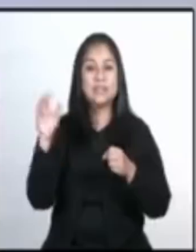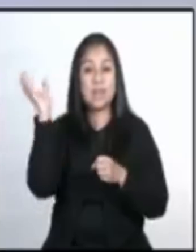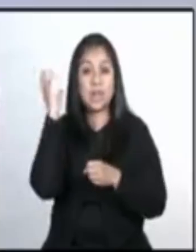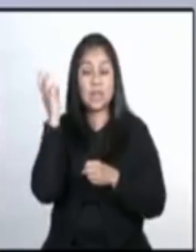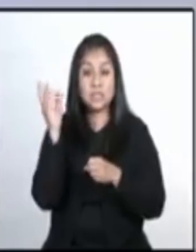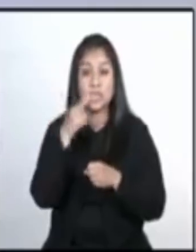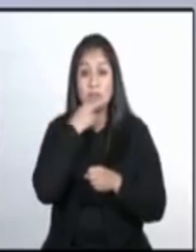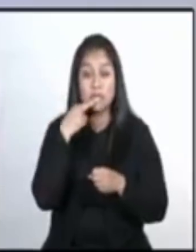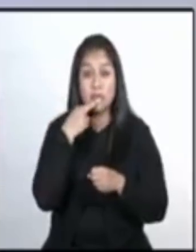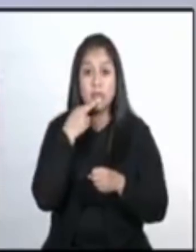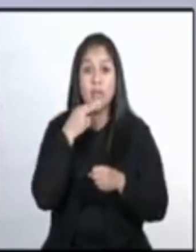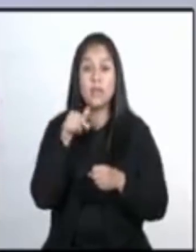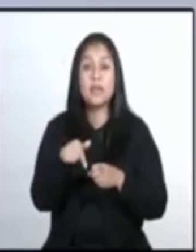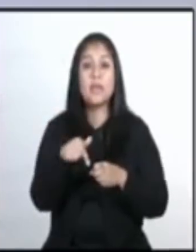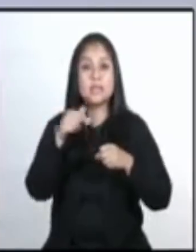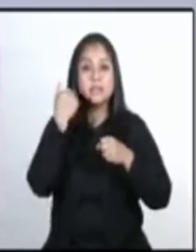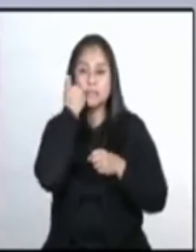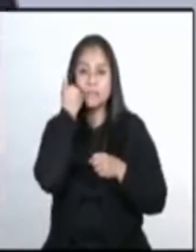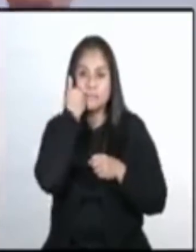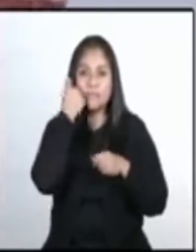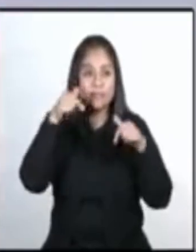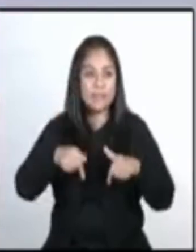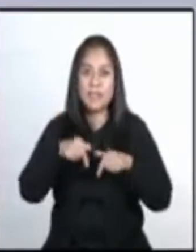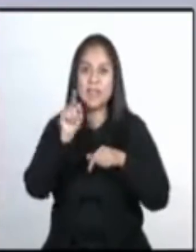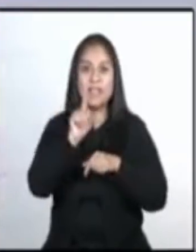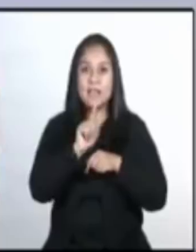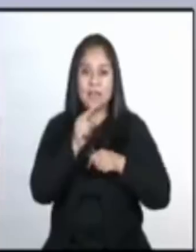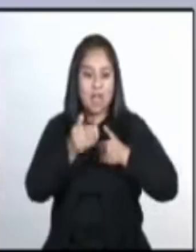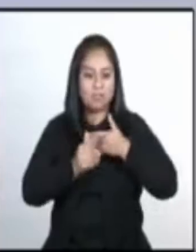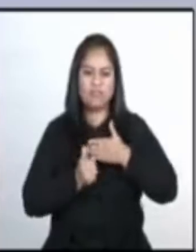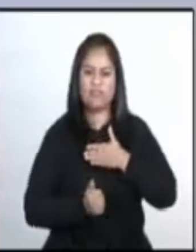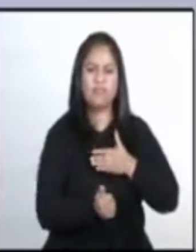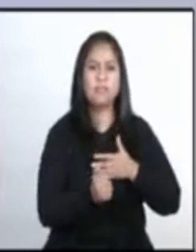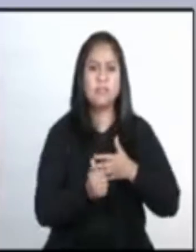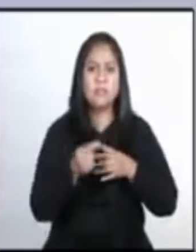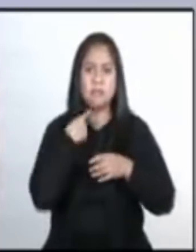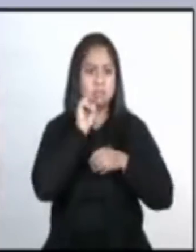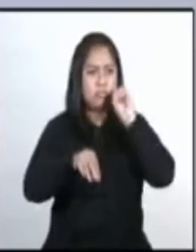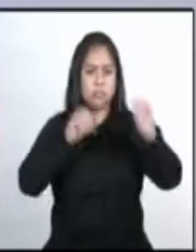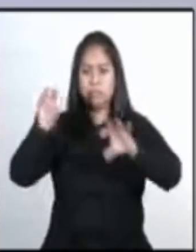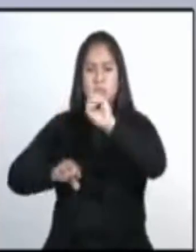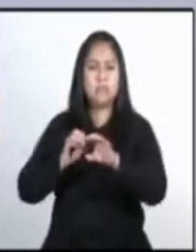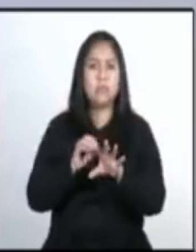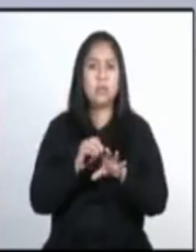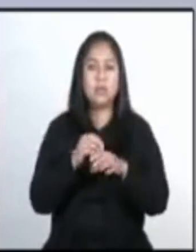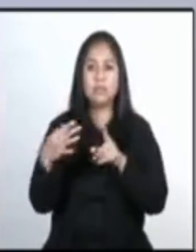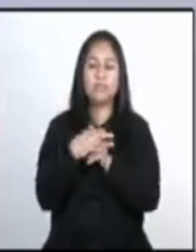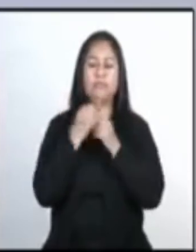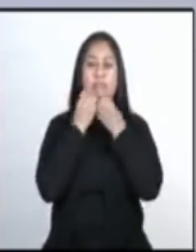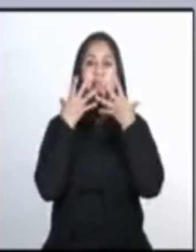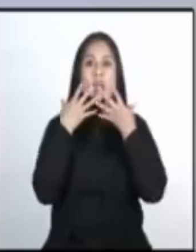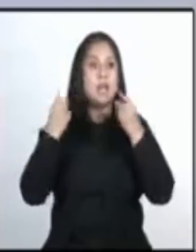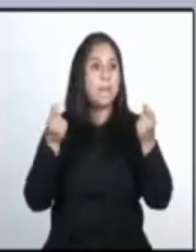nos ha permitido que esta enfermedad no avance como ha avanzado en otros países. La hemos logrado